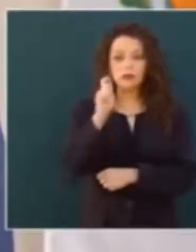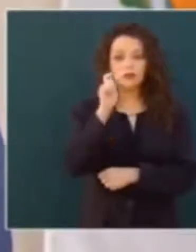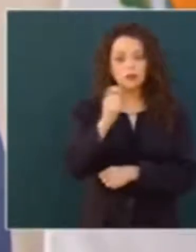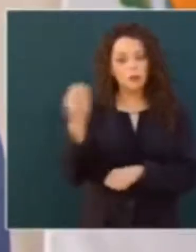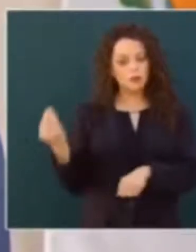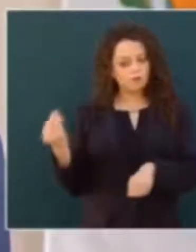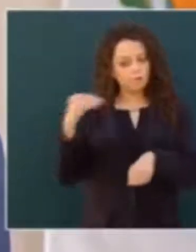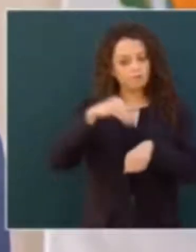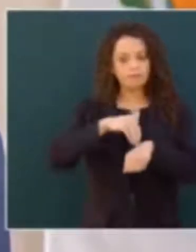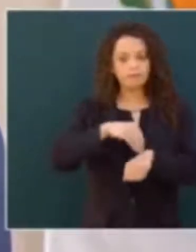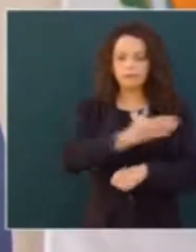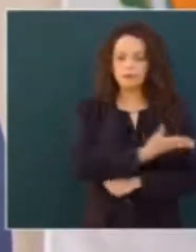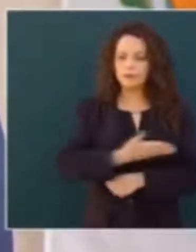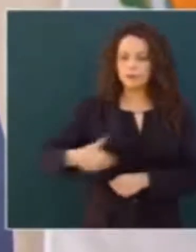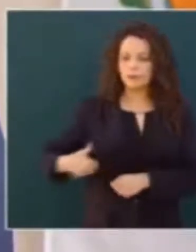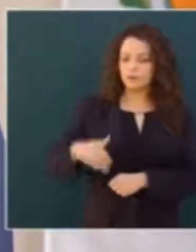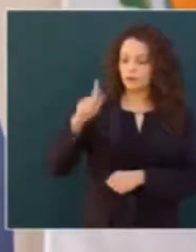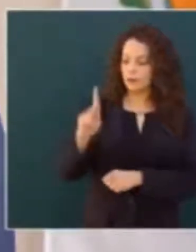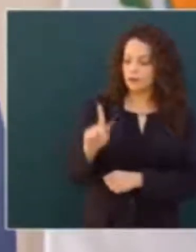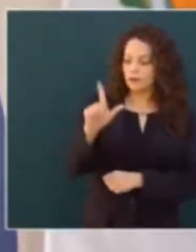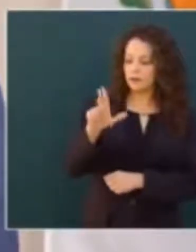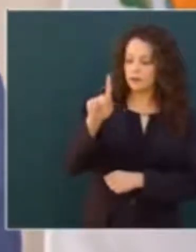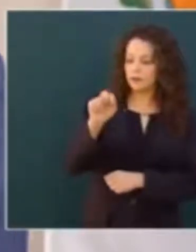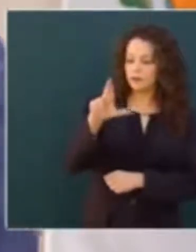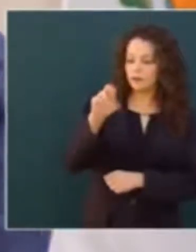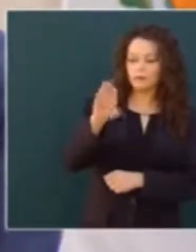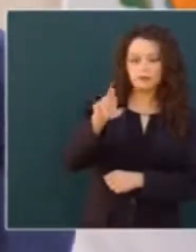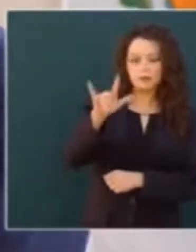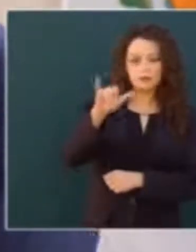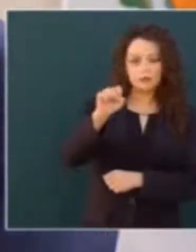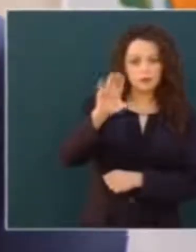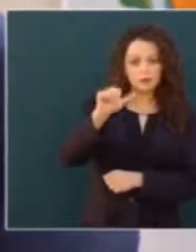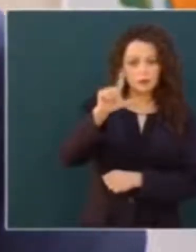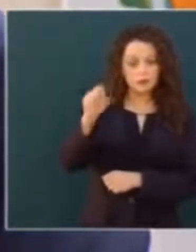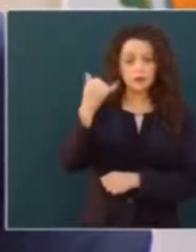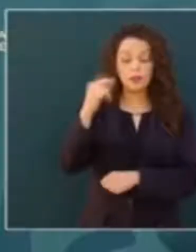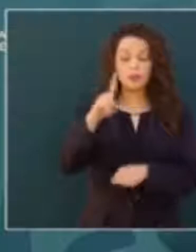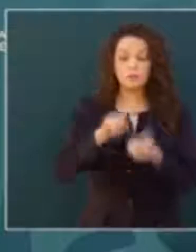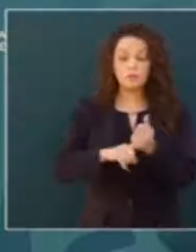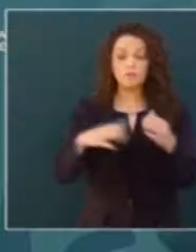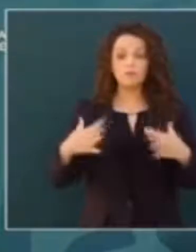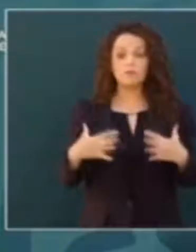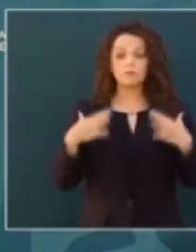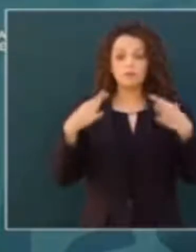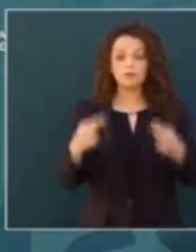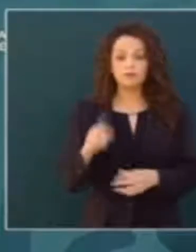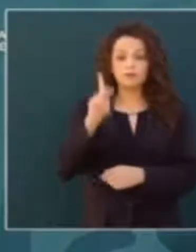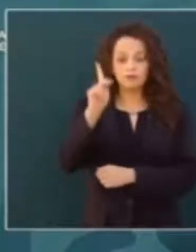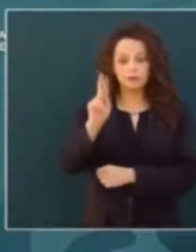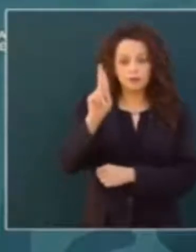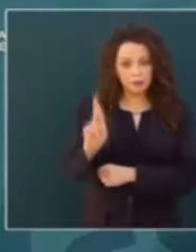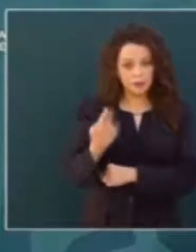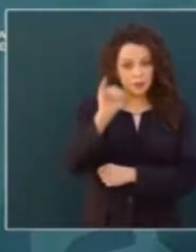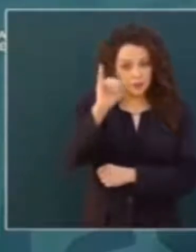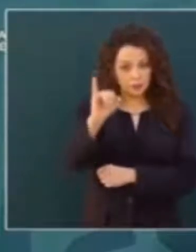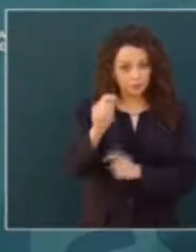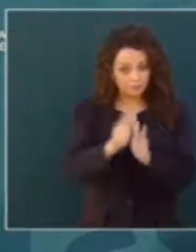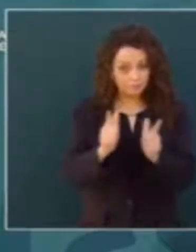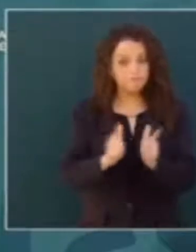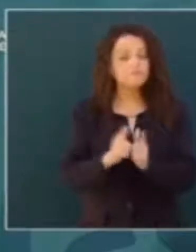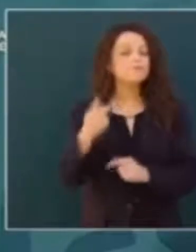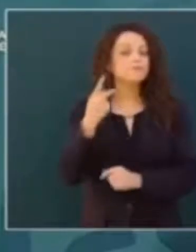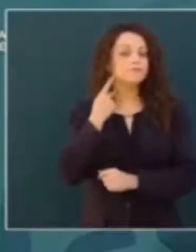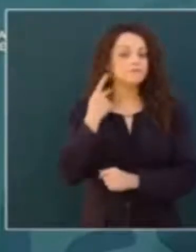Plutarco Elías Calles y la fundación del Partido Nacional Revolucionario. Sin